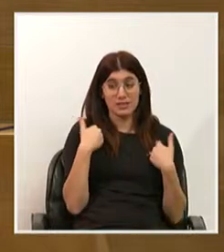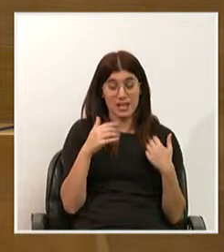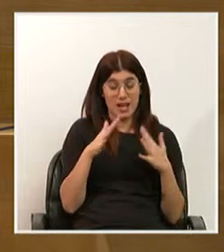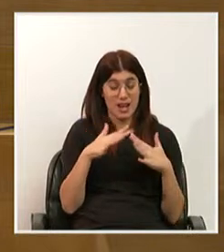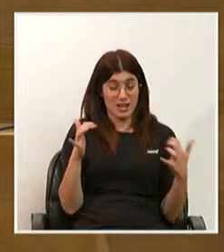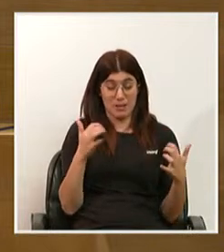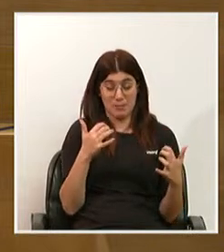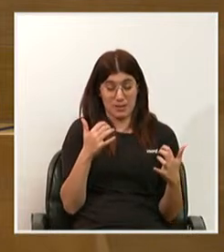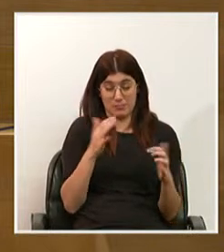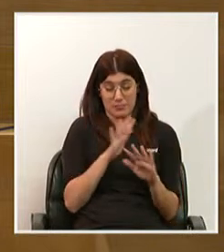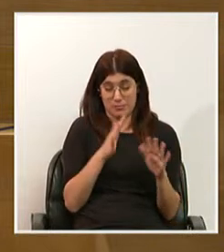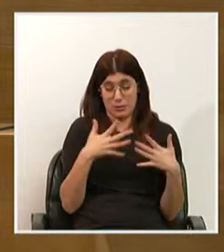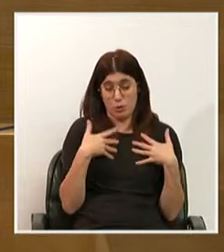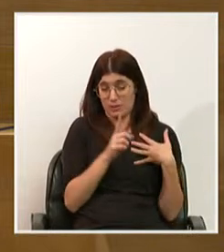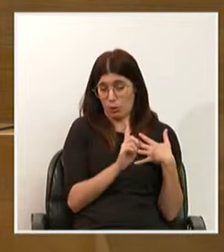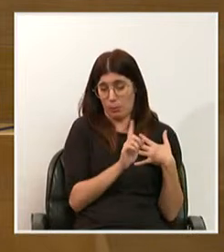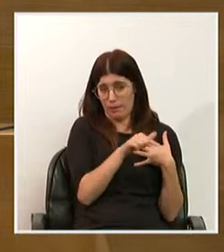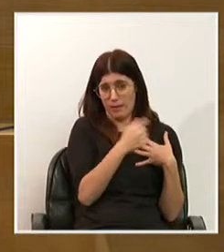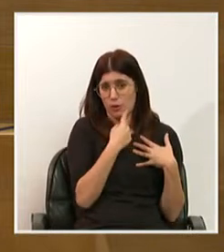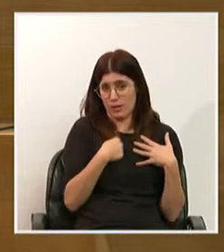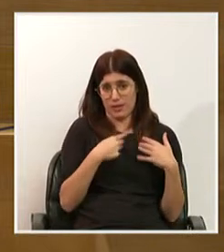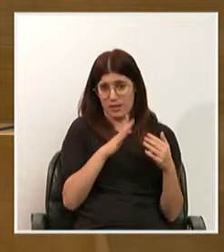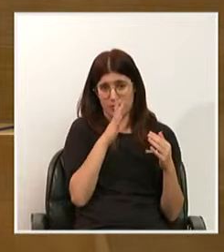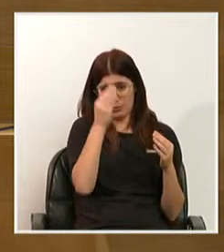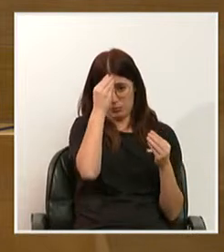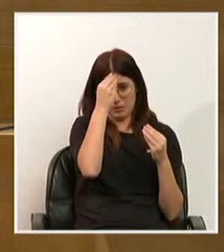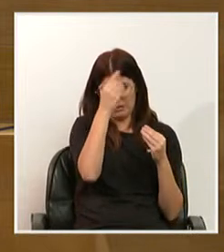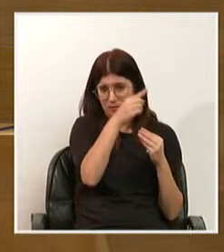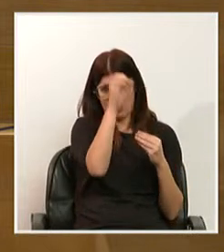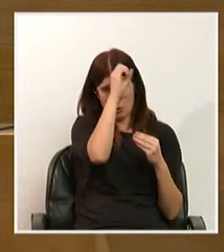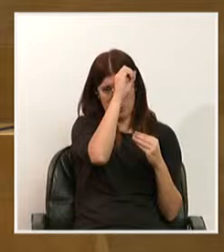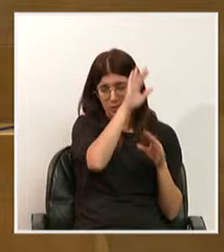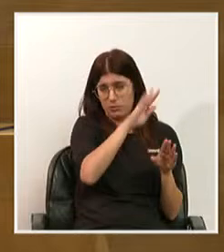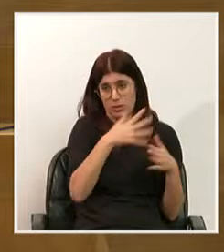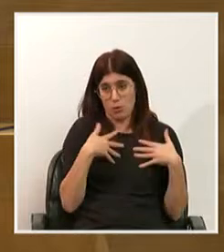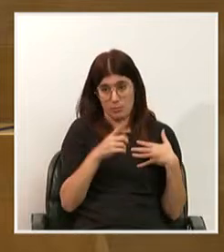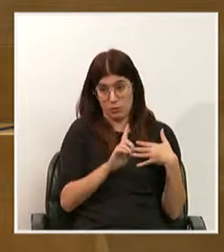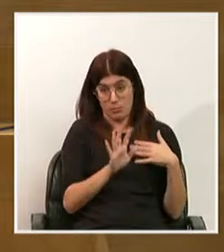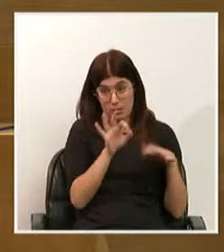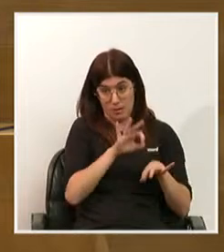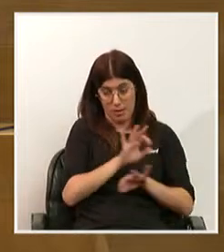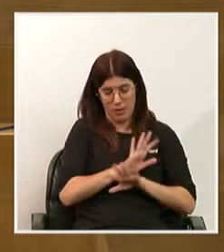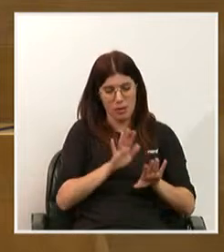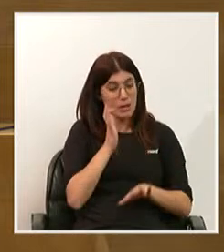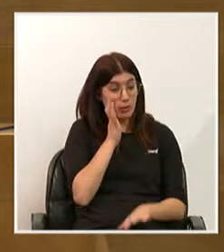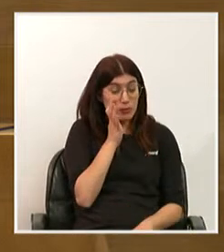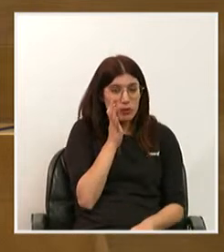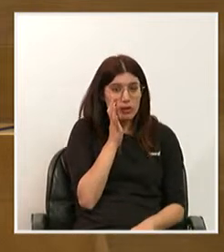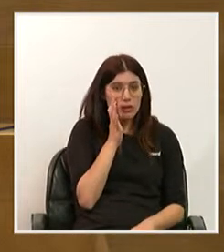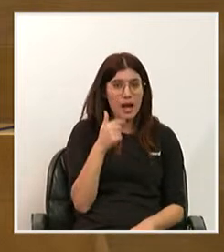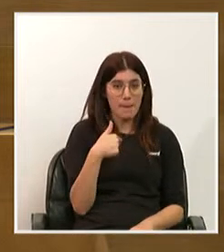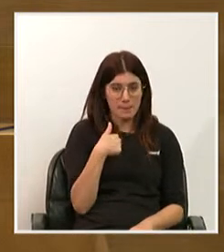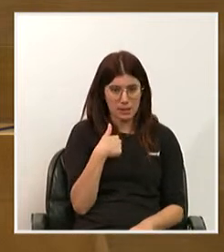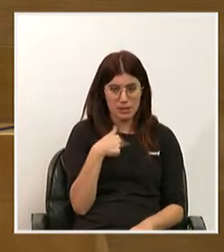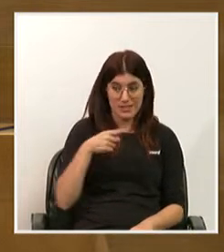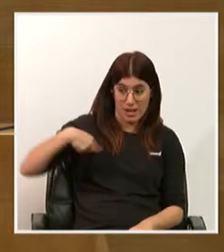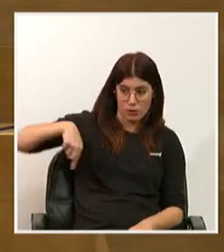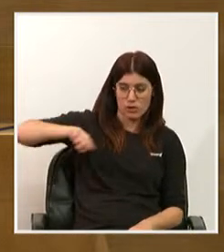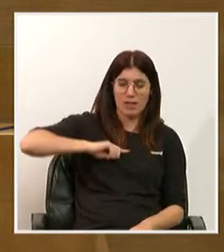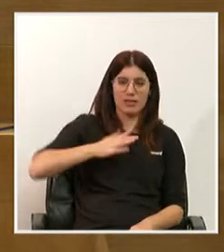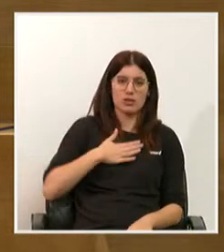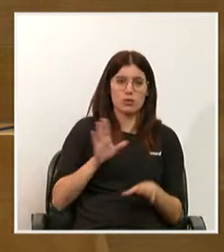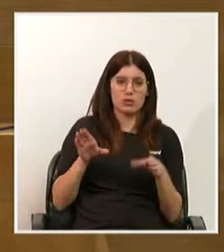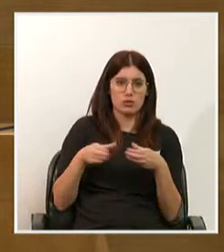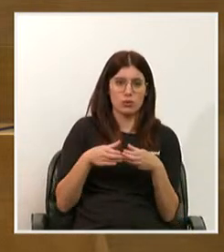que que que que defut a y